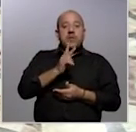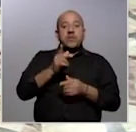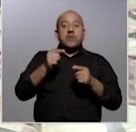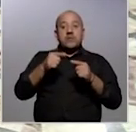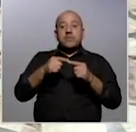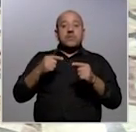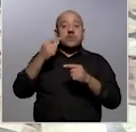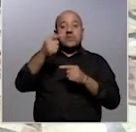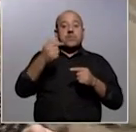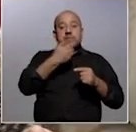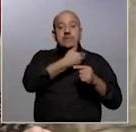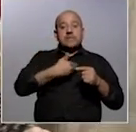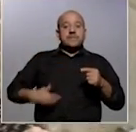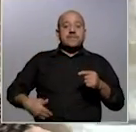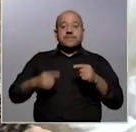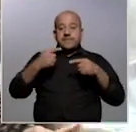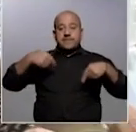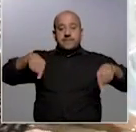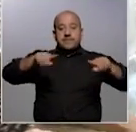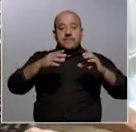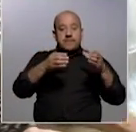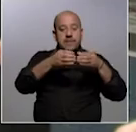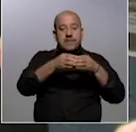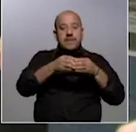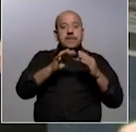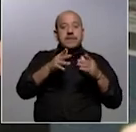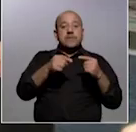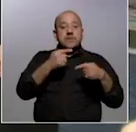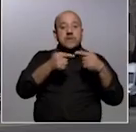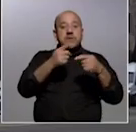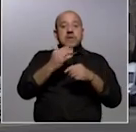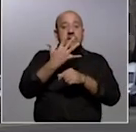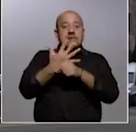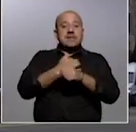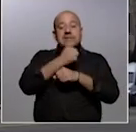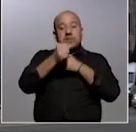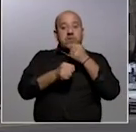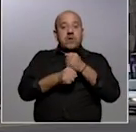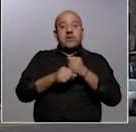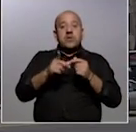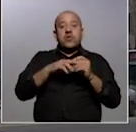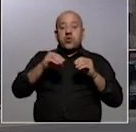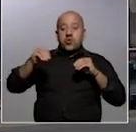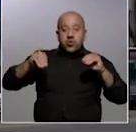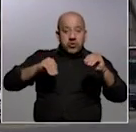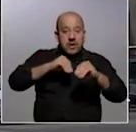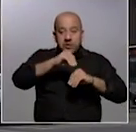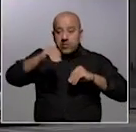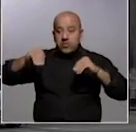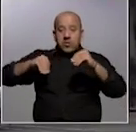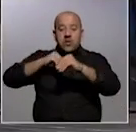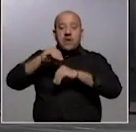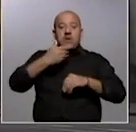presidencia de un organismo cuyos consejeros y consejeras permanecen cinco años en funciones rotando en la presidencia